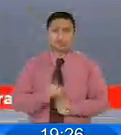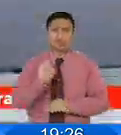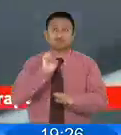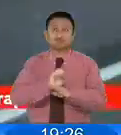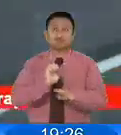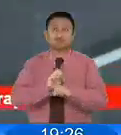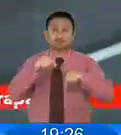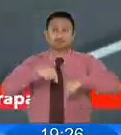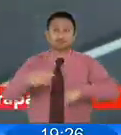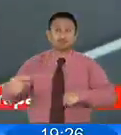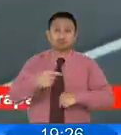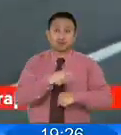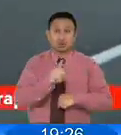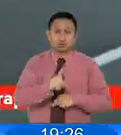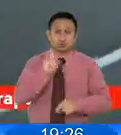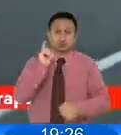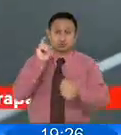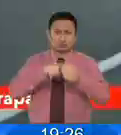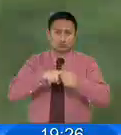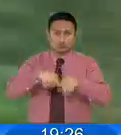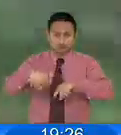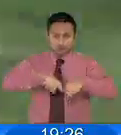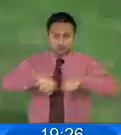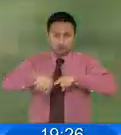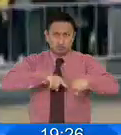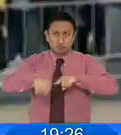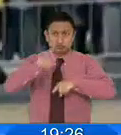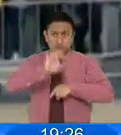a la impecable participación de Carapaz en Europa.